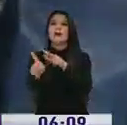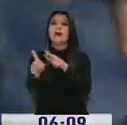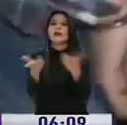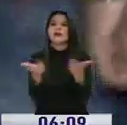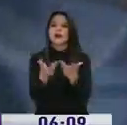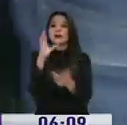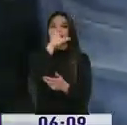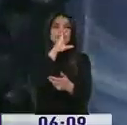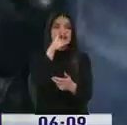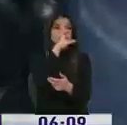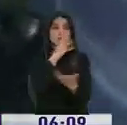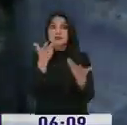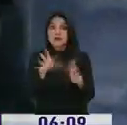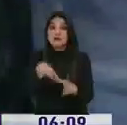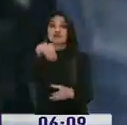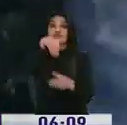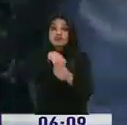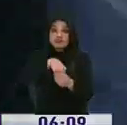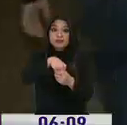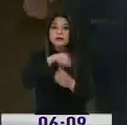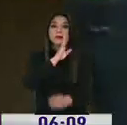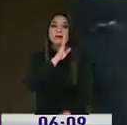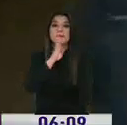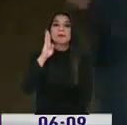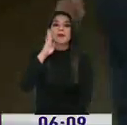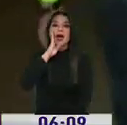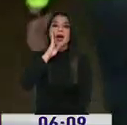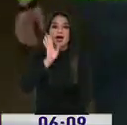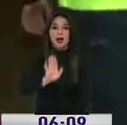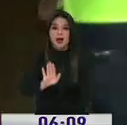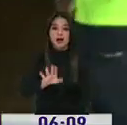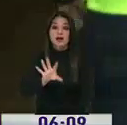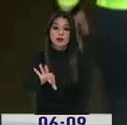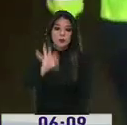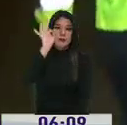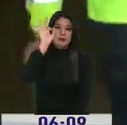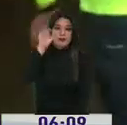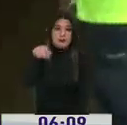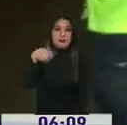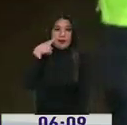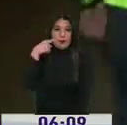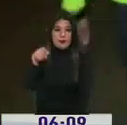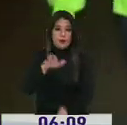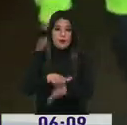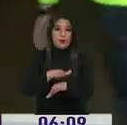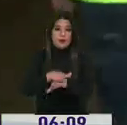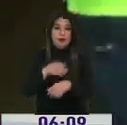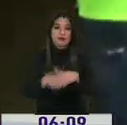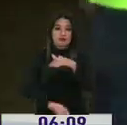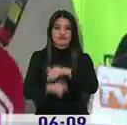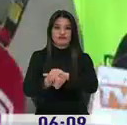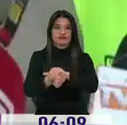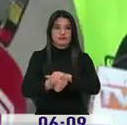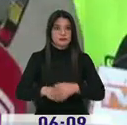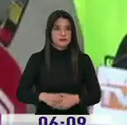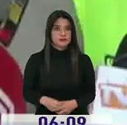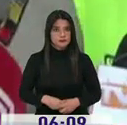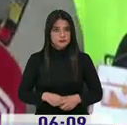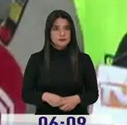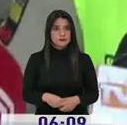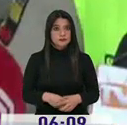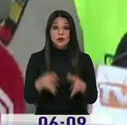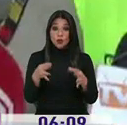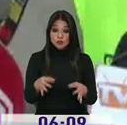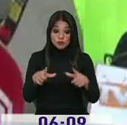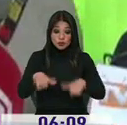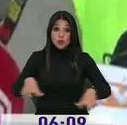búsqueda terminó en el interior de un bar de la parroquia Buenavista, donde el presunto autor de la muerte se había refugiado. En ese lugar se encontraba